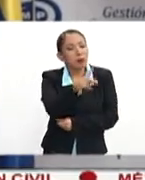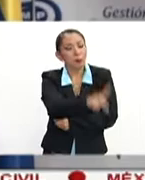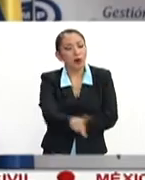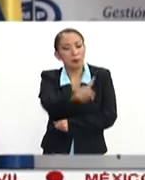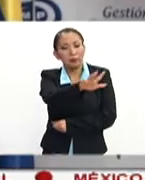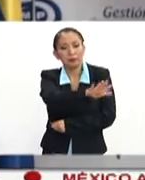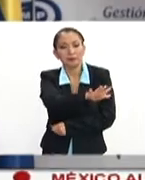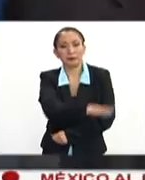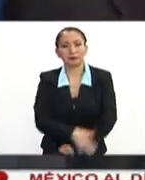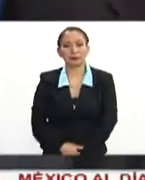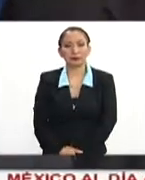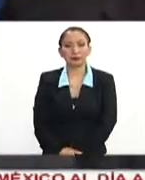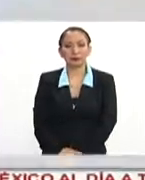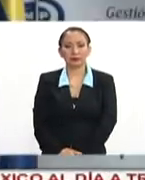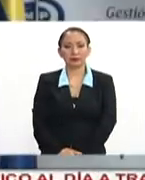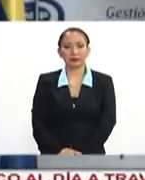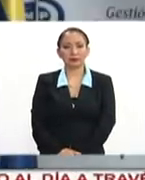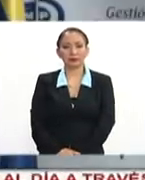de Venezuela.